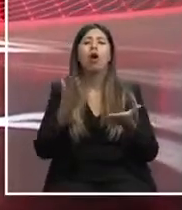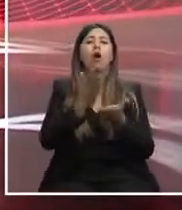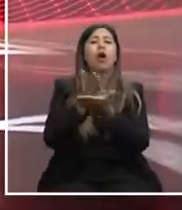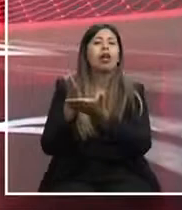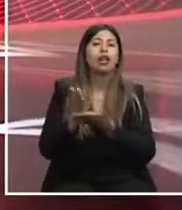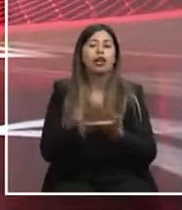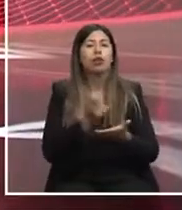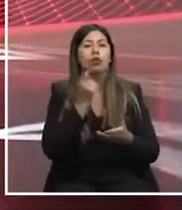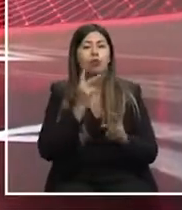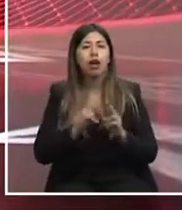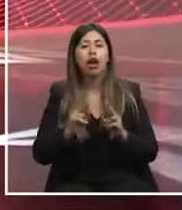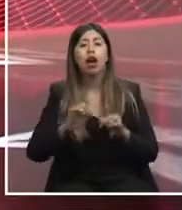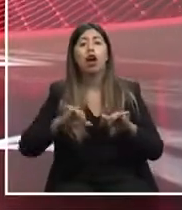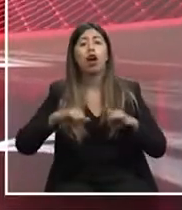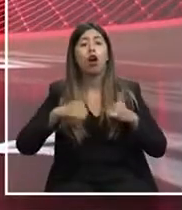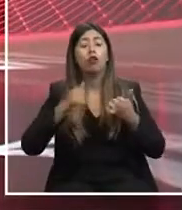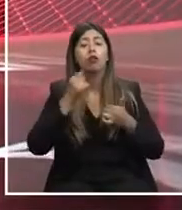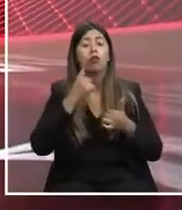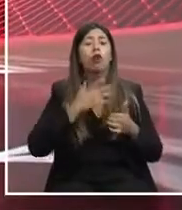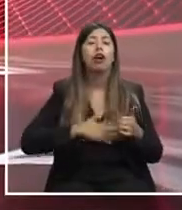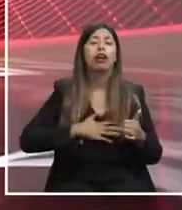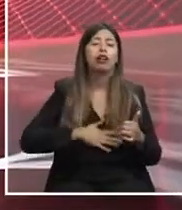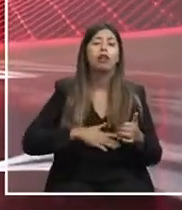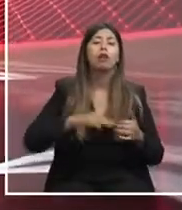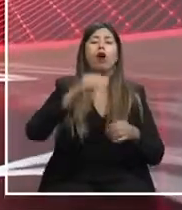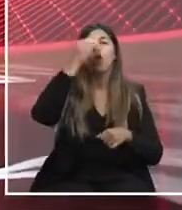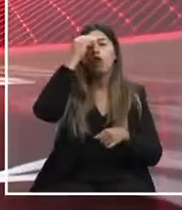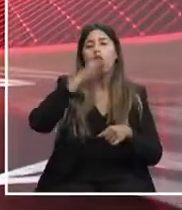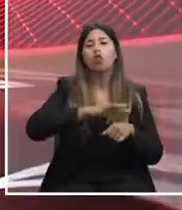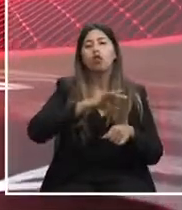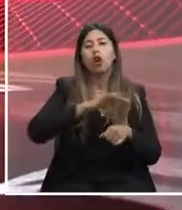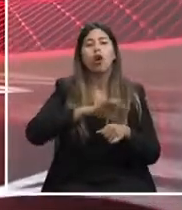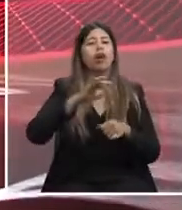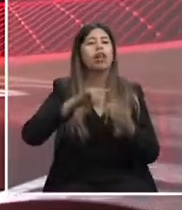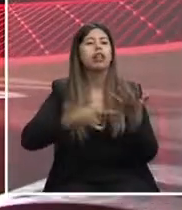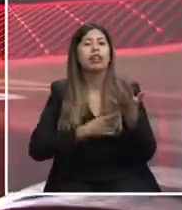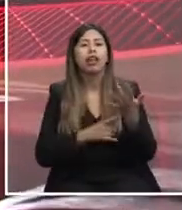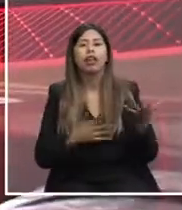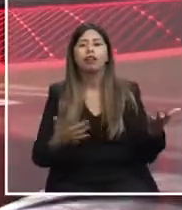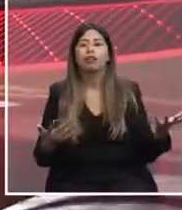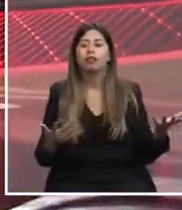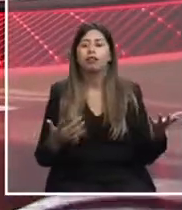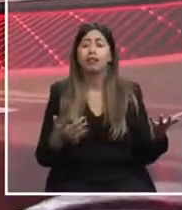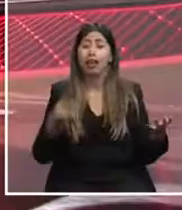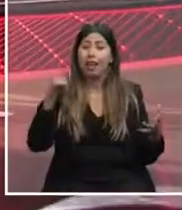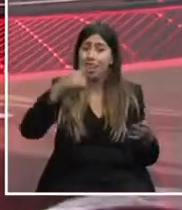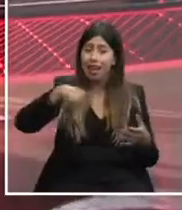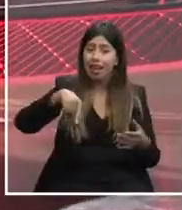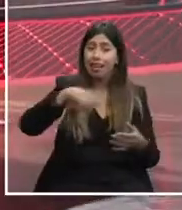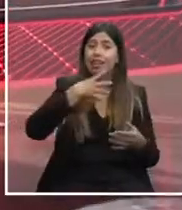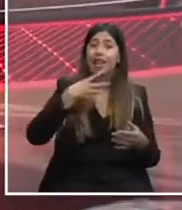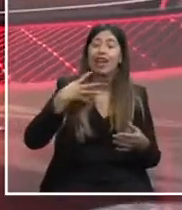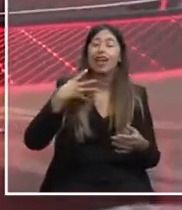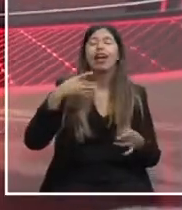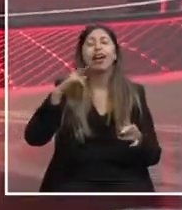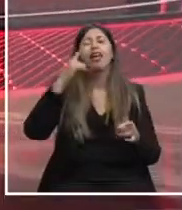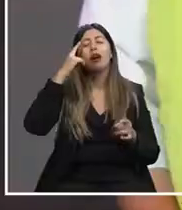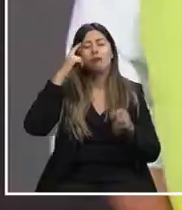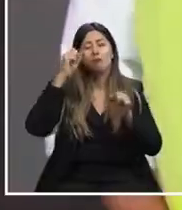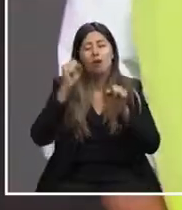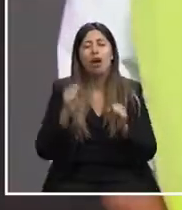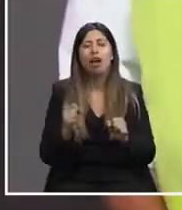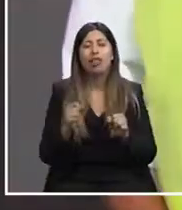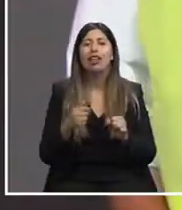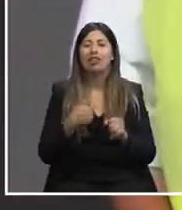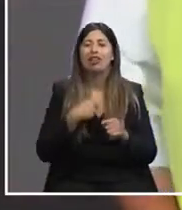¿Qué jóvenes queremos que sean doctores, doctoras, técnicos de Renca? Y eso, bueno, eso es posible y yo creo que estamos en